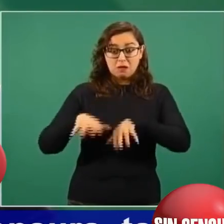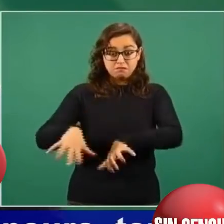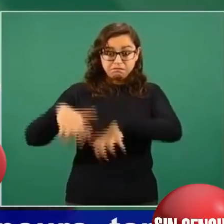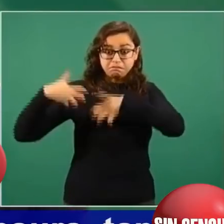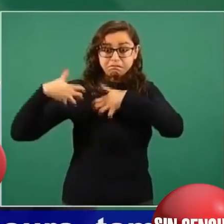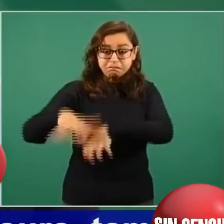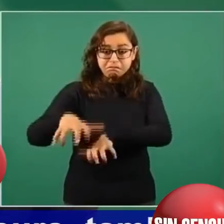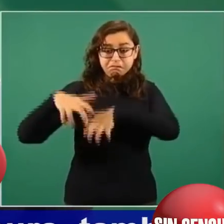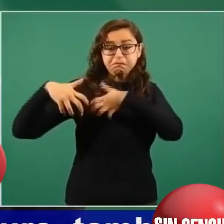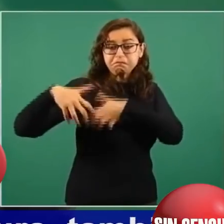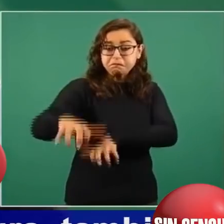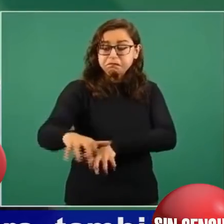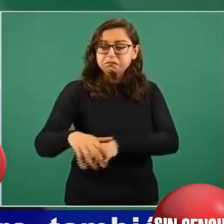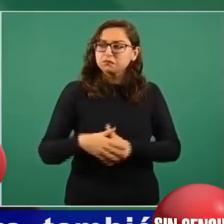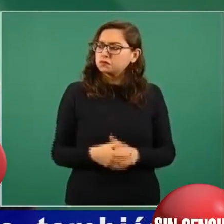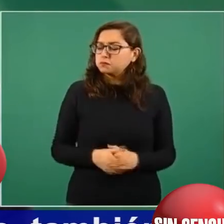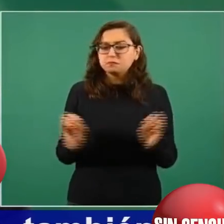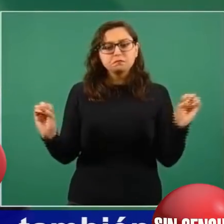como era antes,